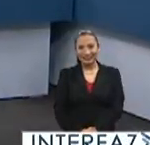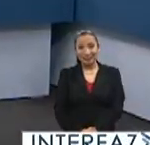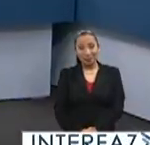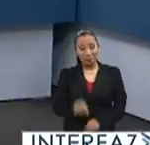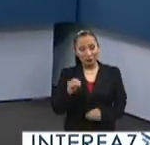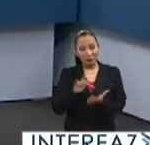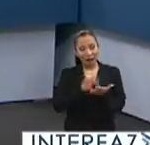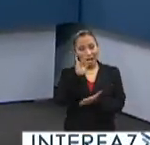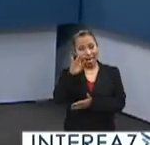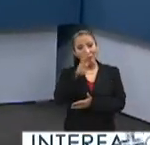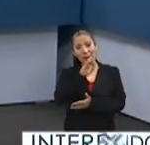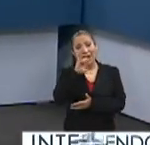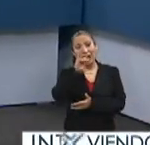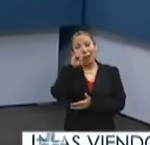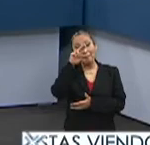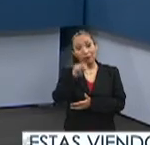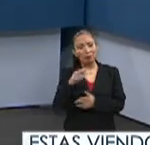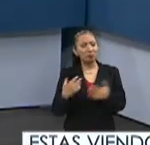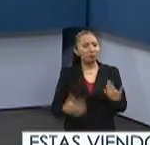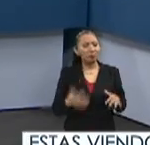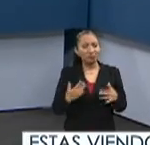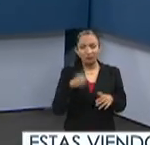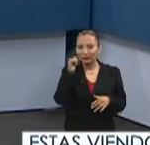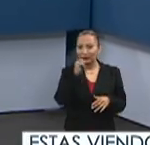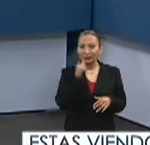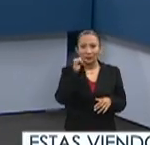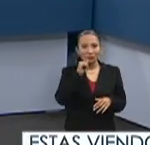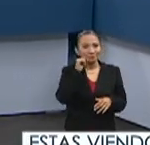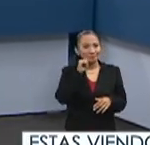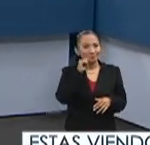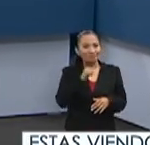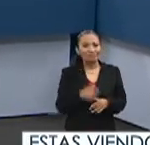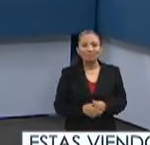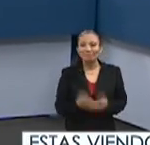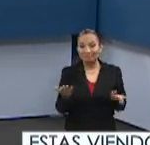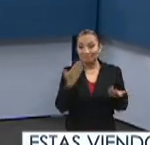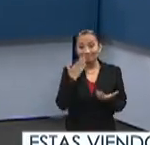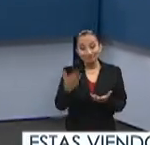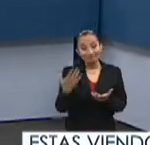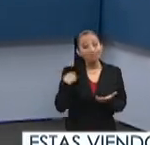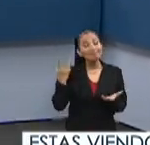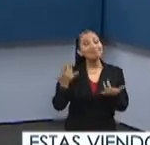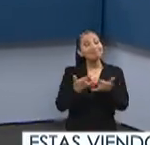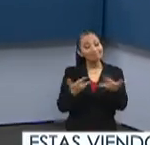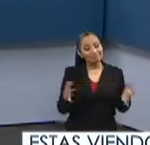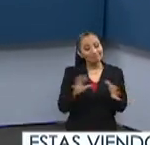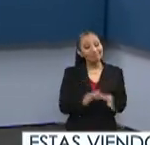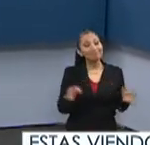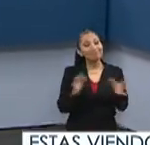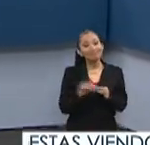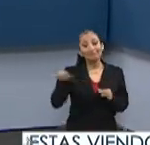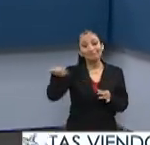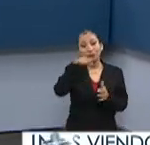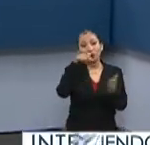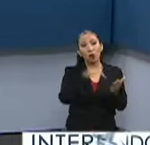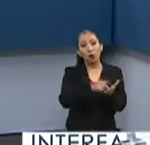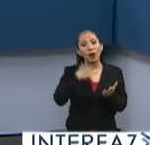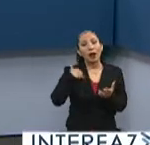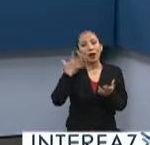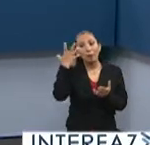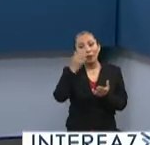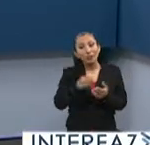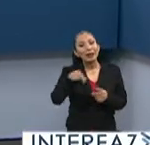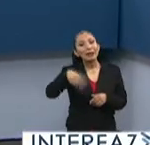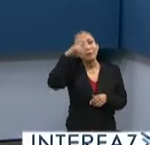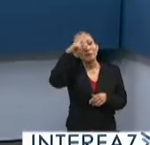Pues muchísimas gracias a Benjamín por este, pues siempre muy buen planteamiento de nuestros lugares